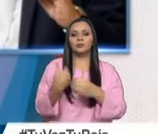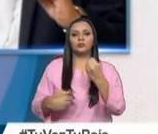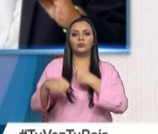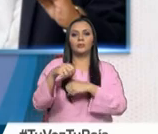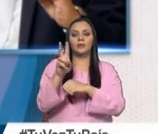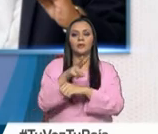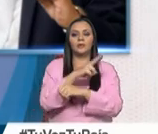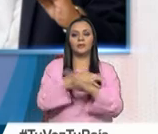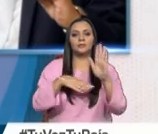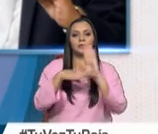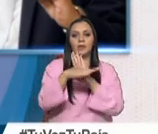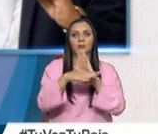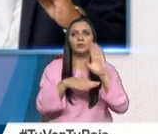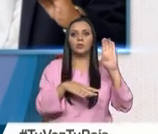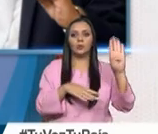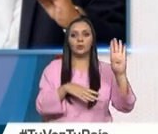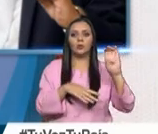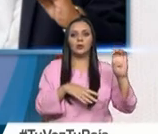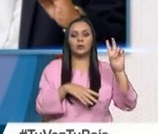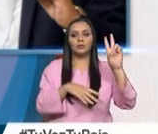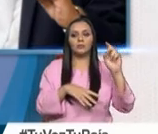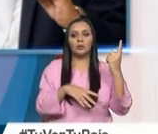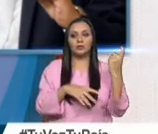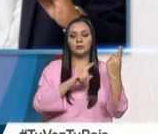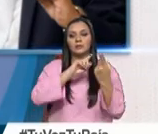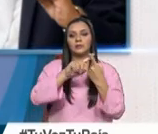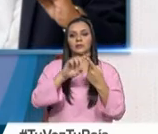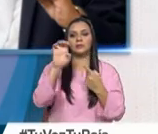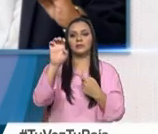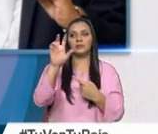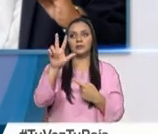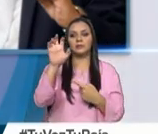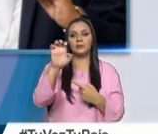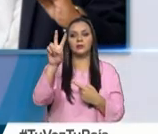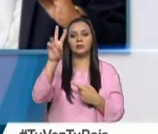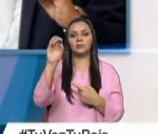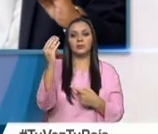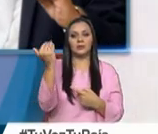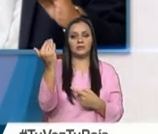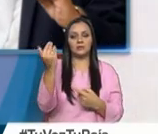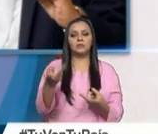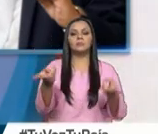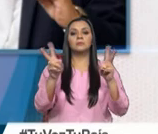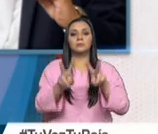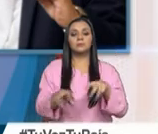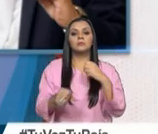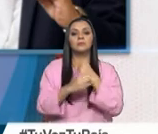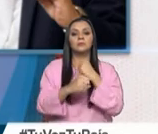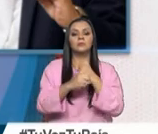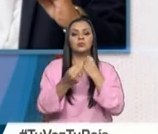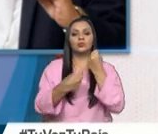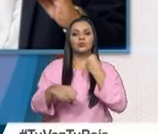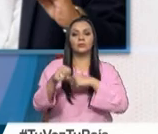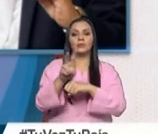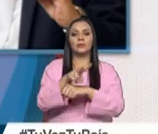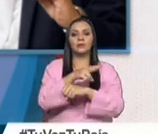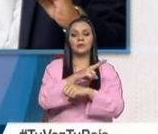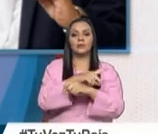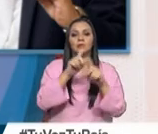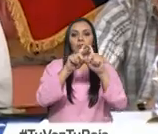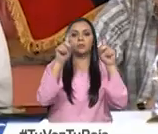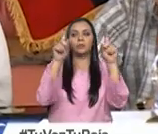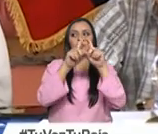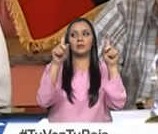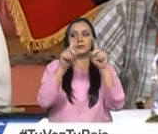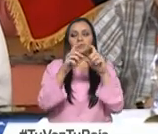de Bancos desde el 4 de enero de 2011 hasta el 3 de enero de 2015. También se desempeñó como superintendente de compañías.